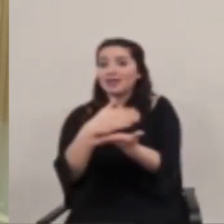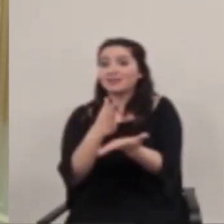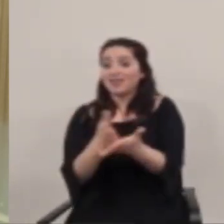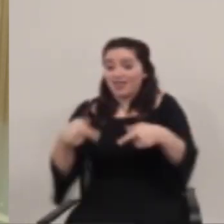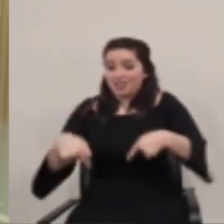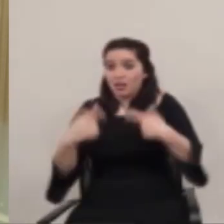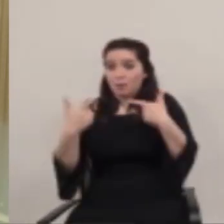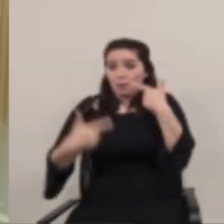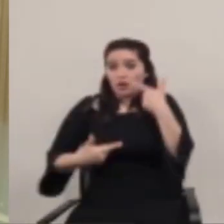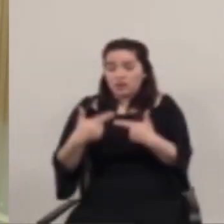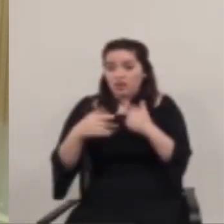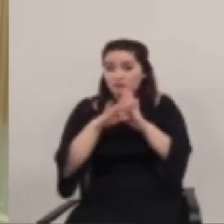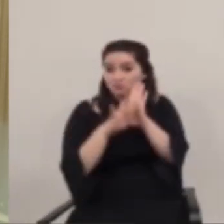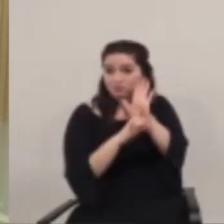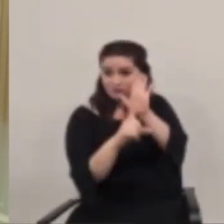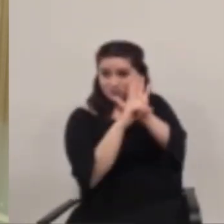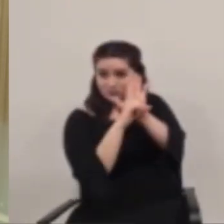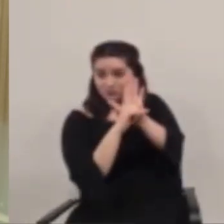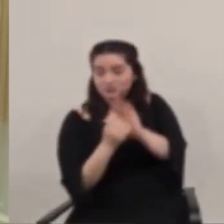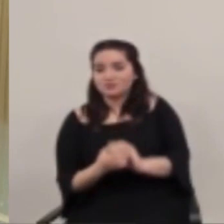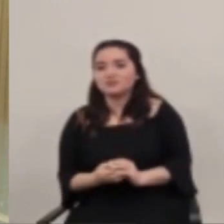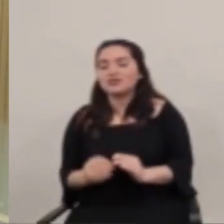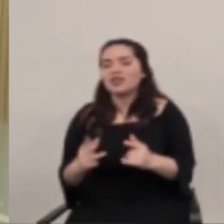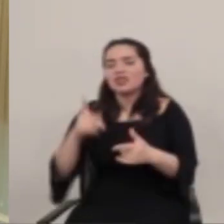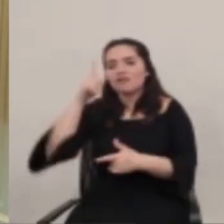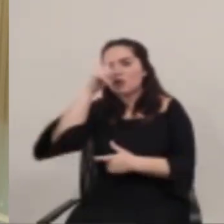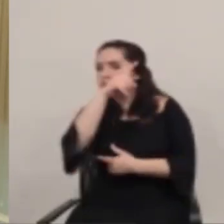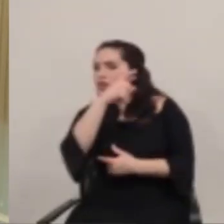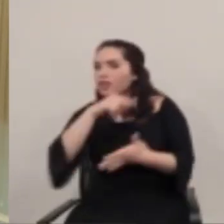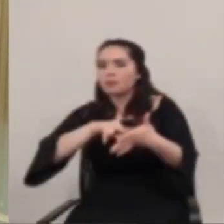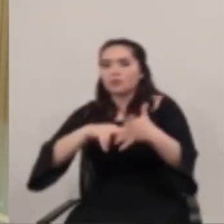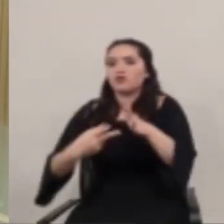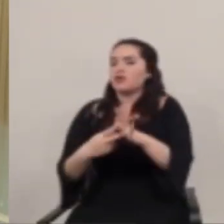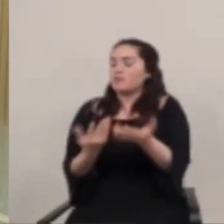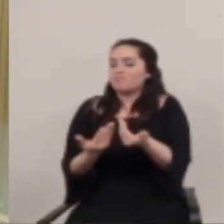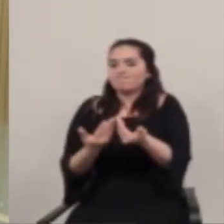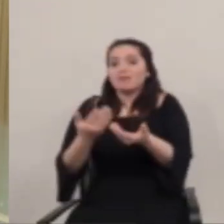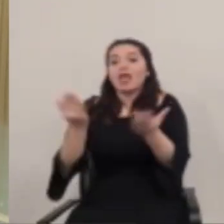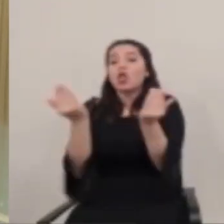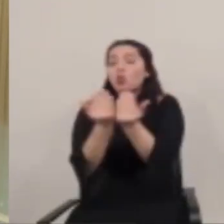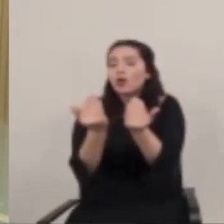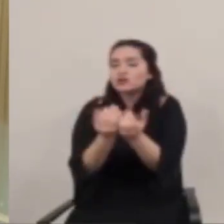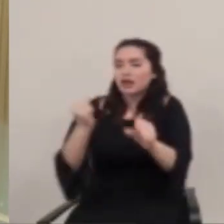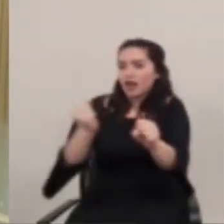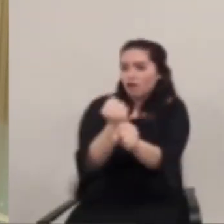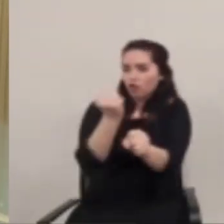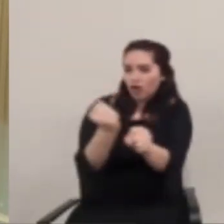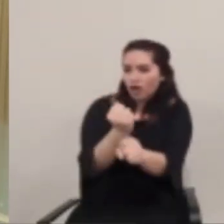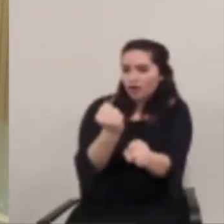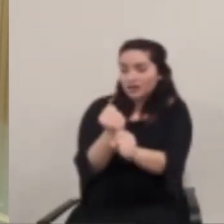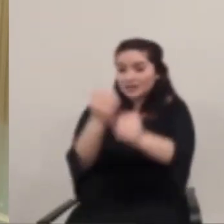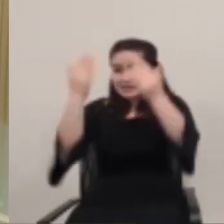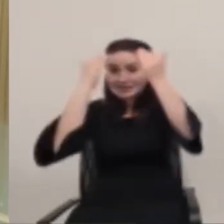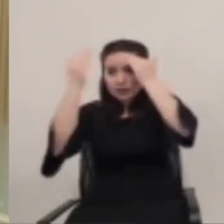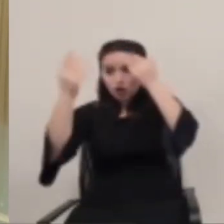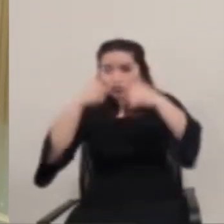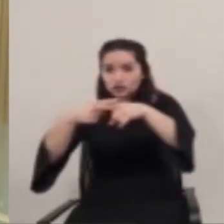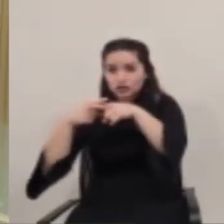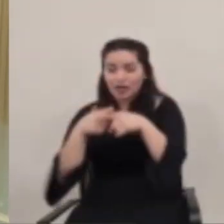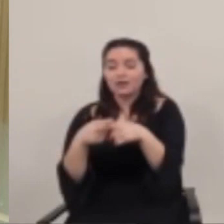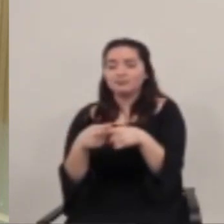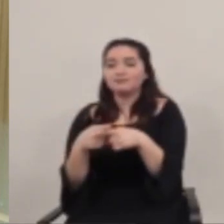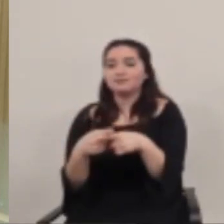política, las inequidades, dificultades y problemas educacionales, laborales y psicosociales